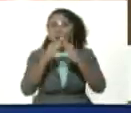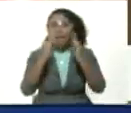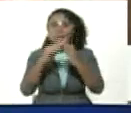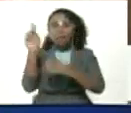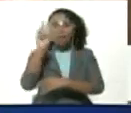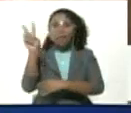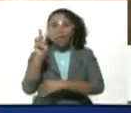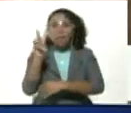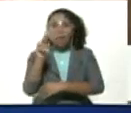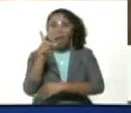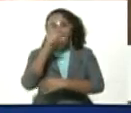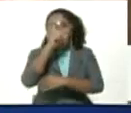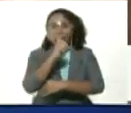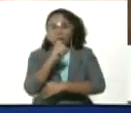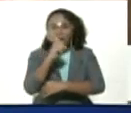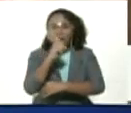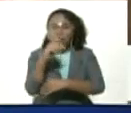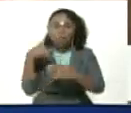venezolano anualmente?